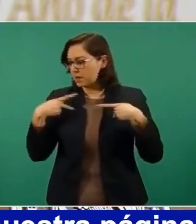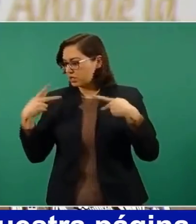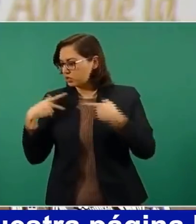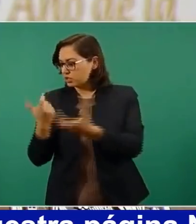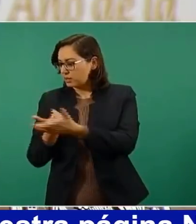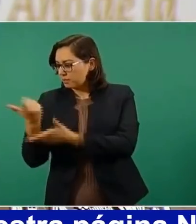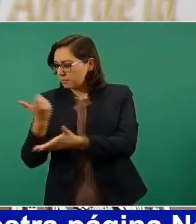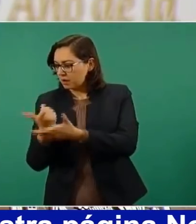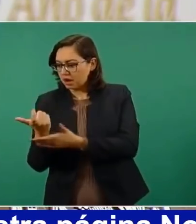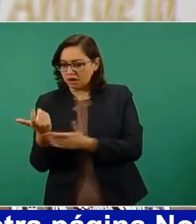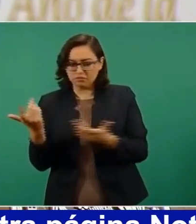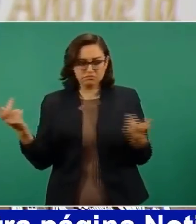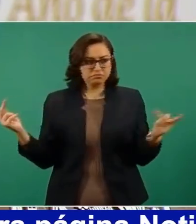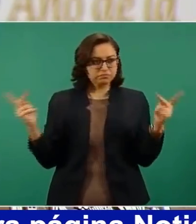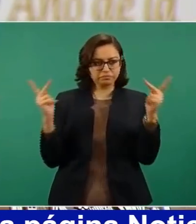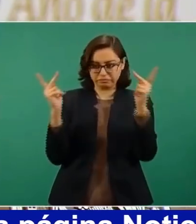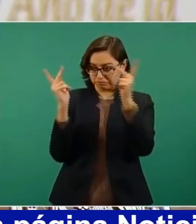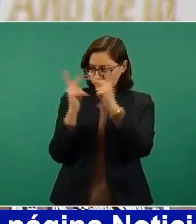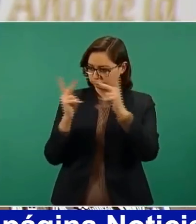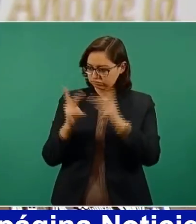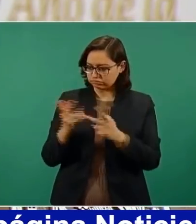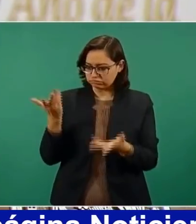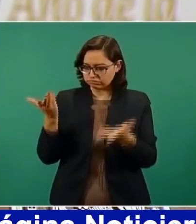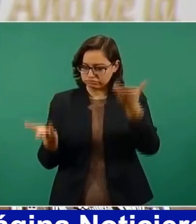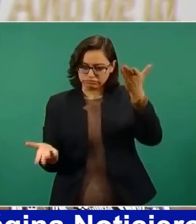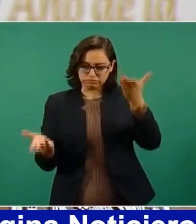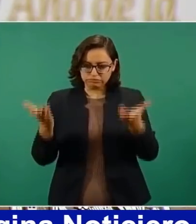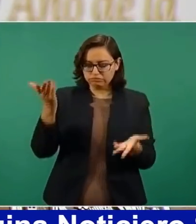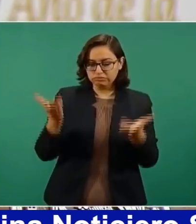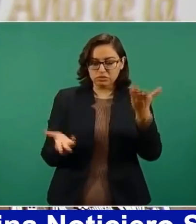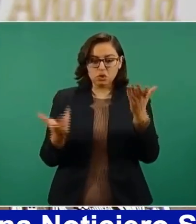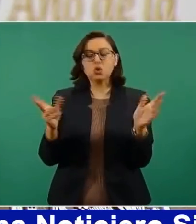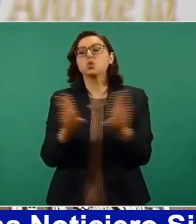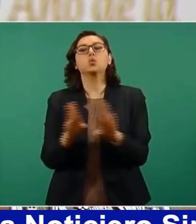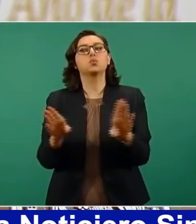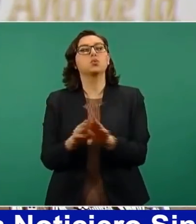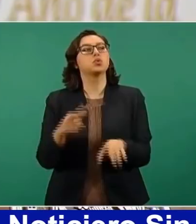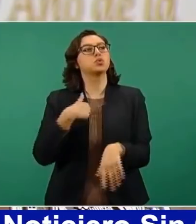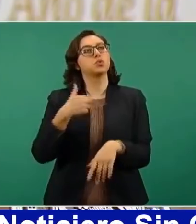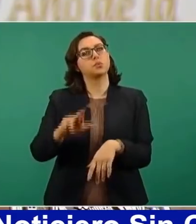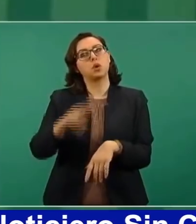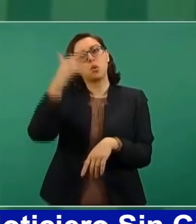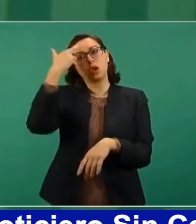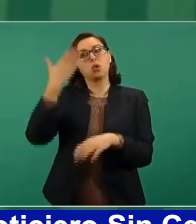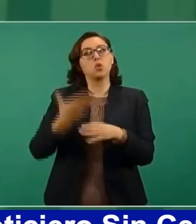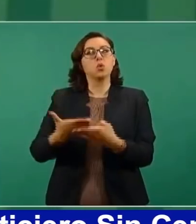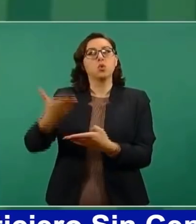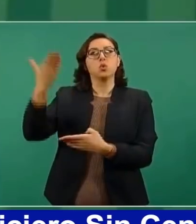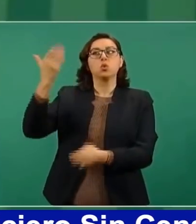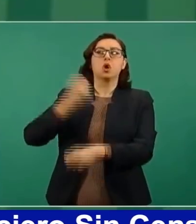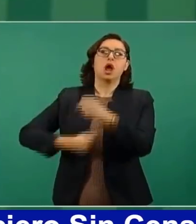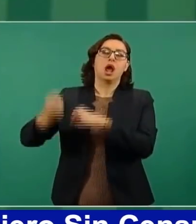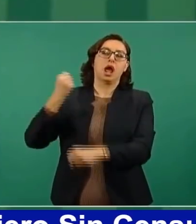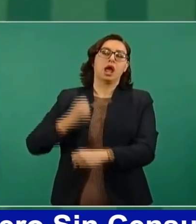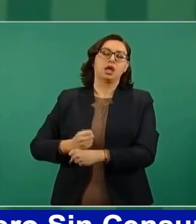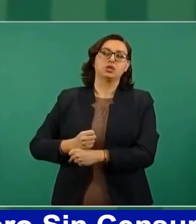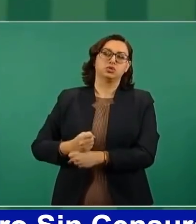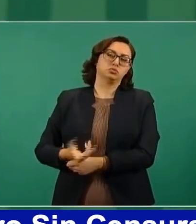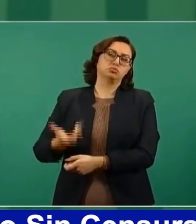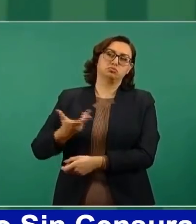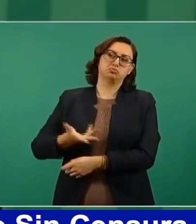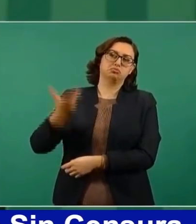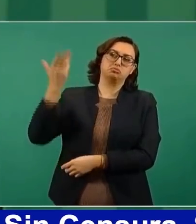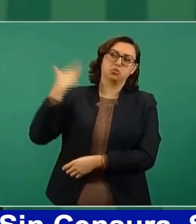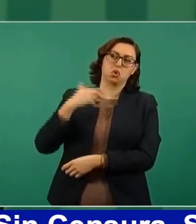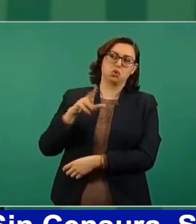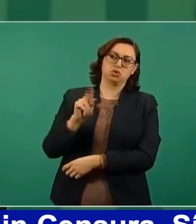Y recuerdo que hace, no sé, en los 80, mediados de los